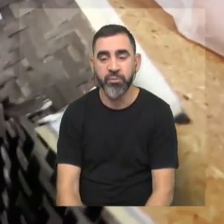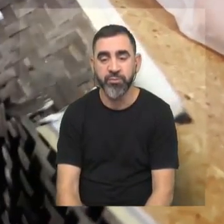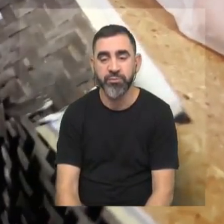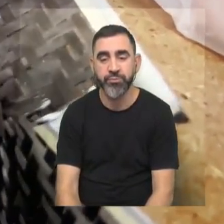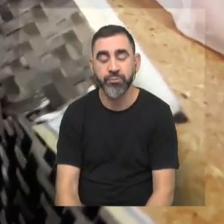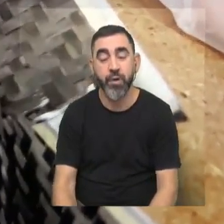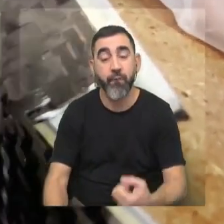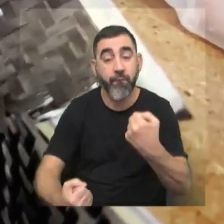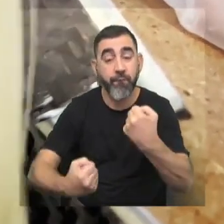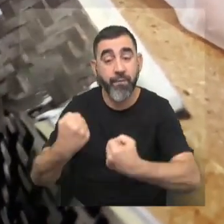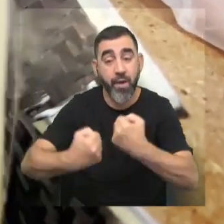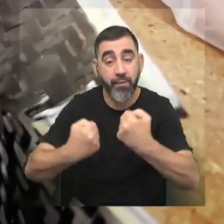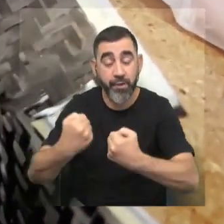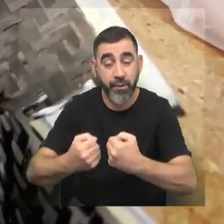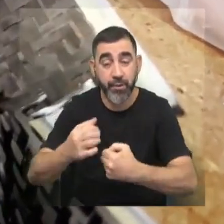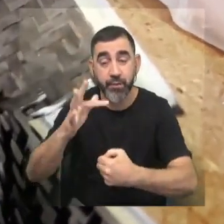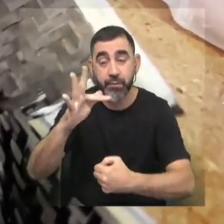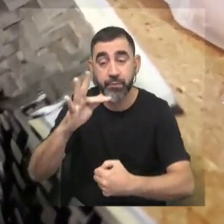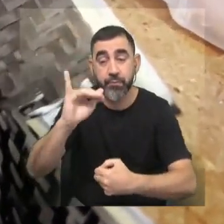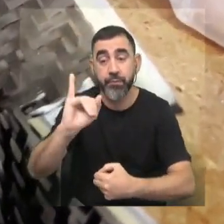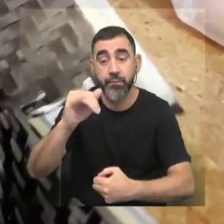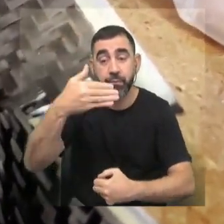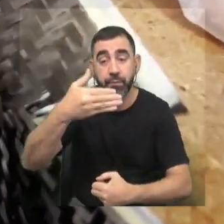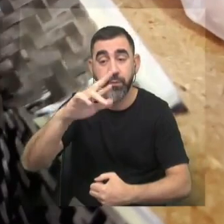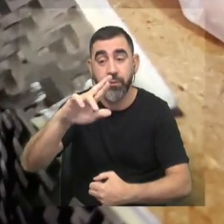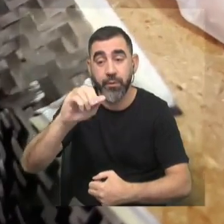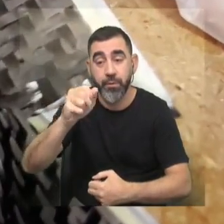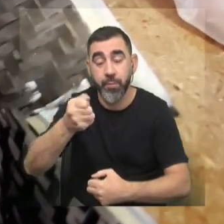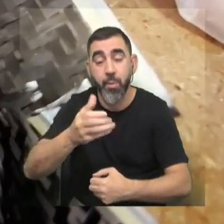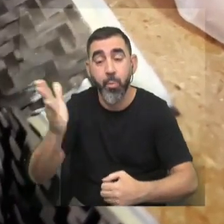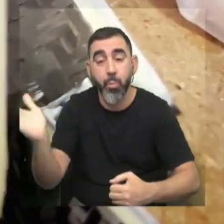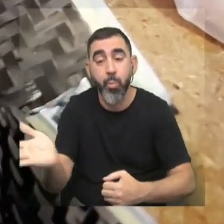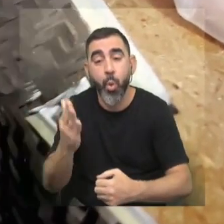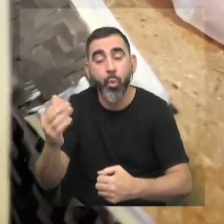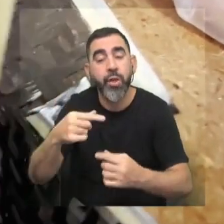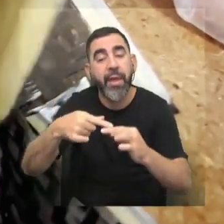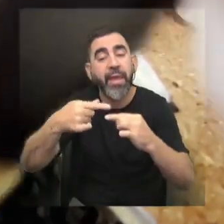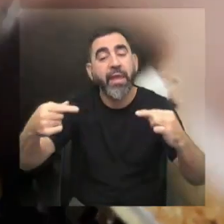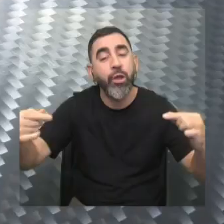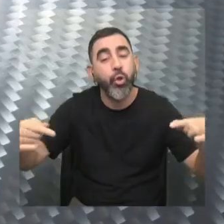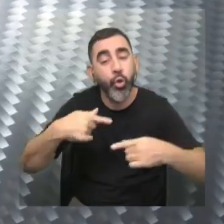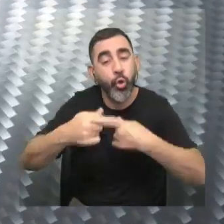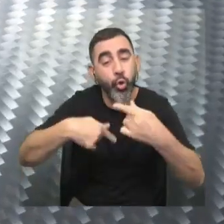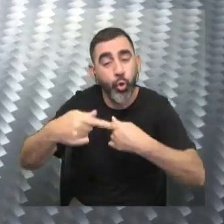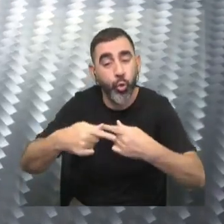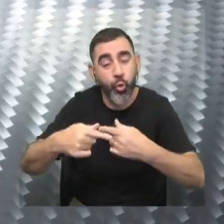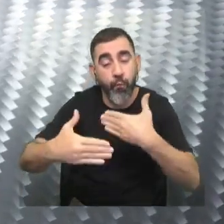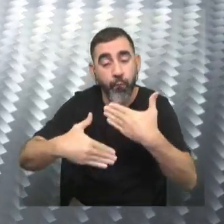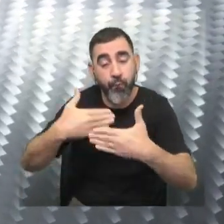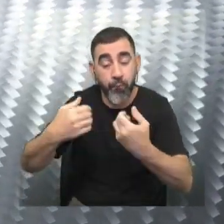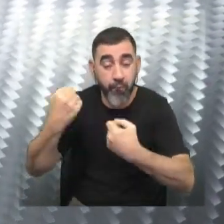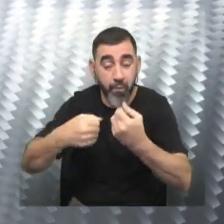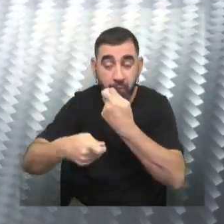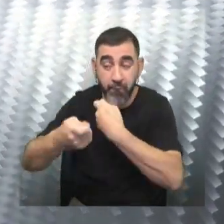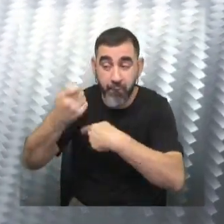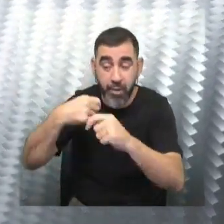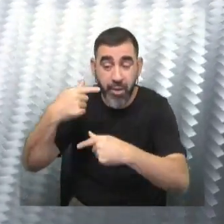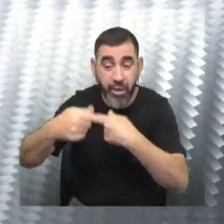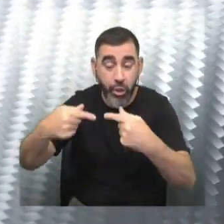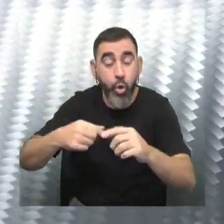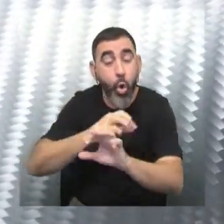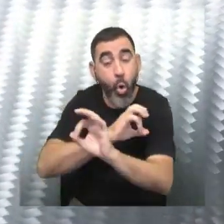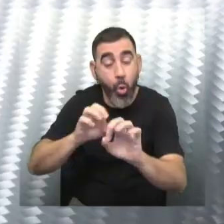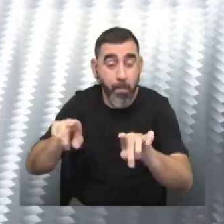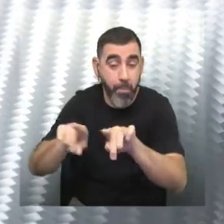Una fábrica de fibra de carbono lo que produce son hilos. Esos hilos la propia fábrica los puede vender como hilos o la